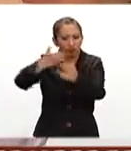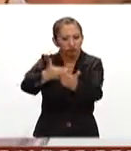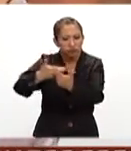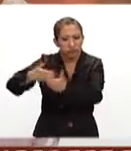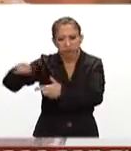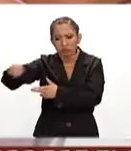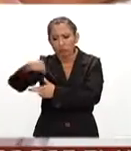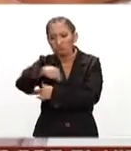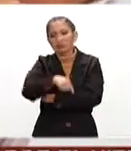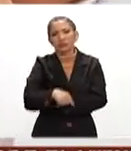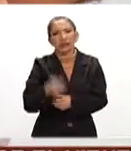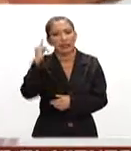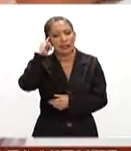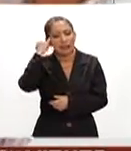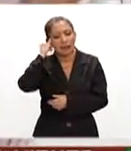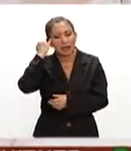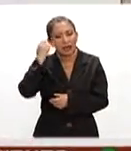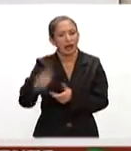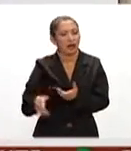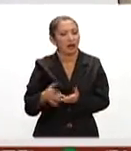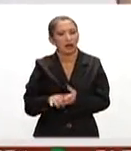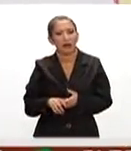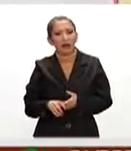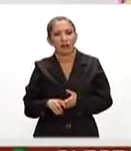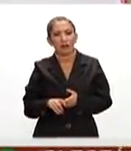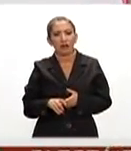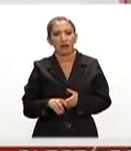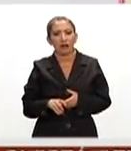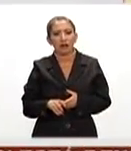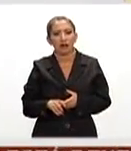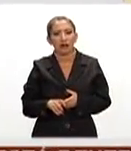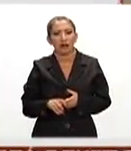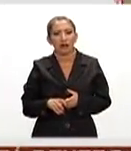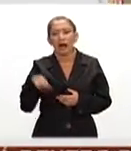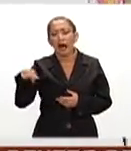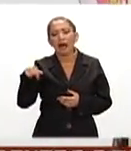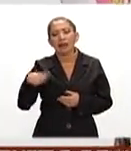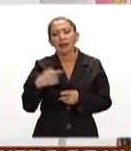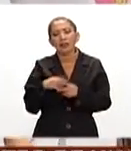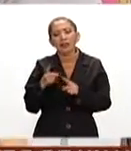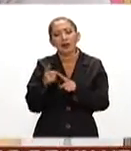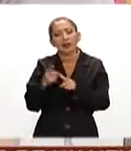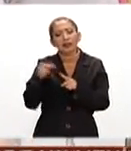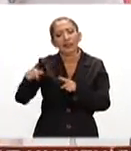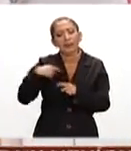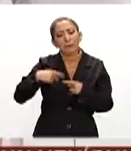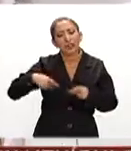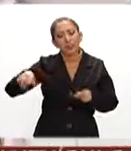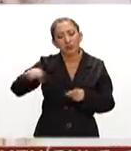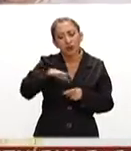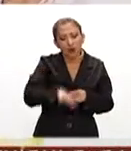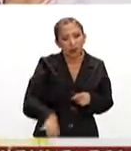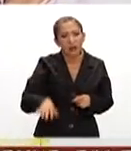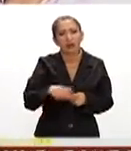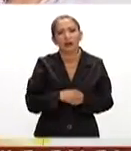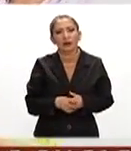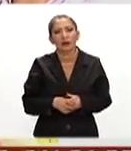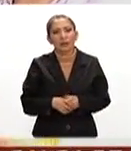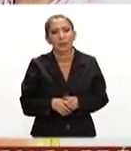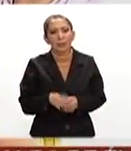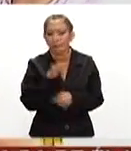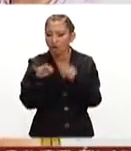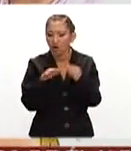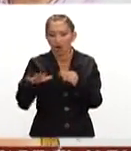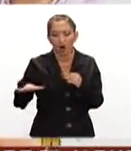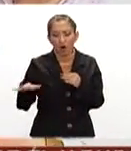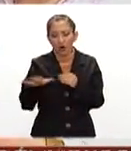origen indígena, que una precisión habría que hacer, y es que aquí en Morelos no hay ninguna población que sea monolingüe, todas